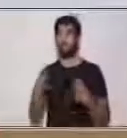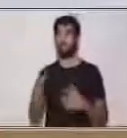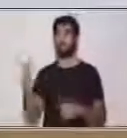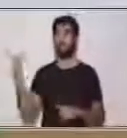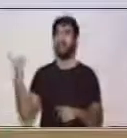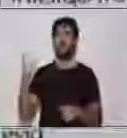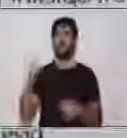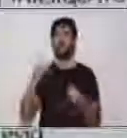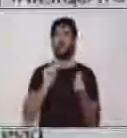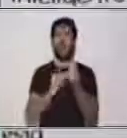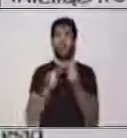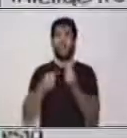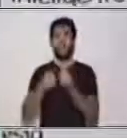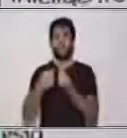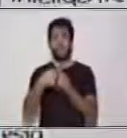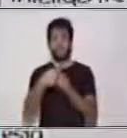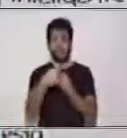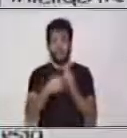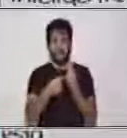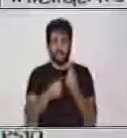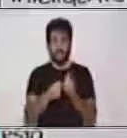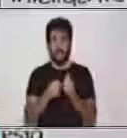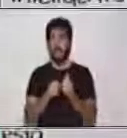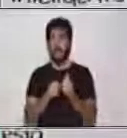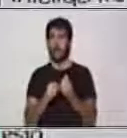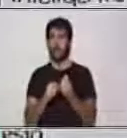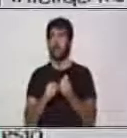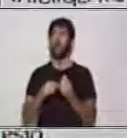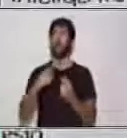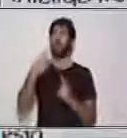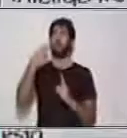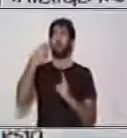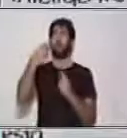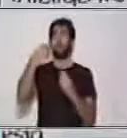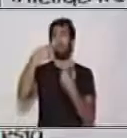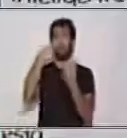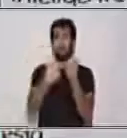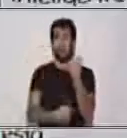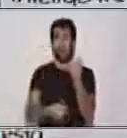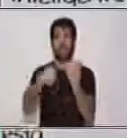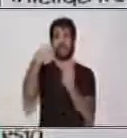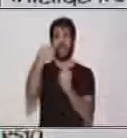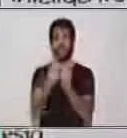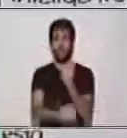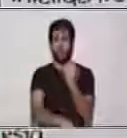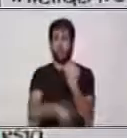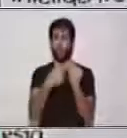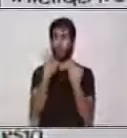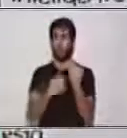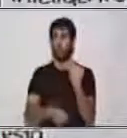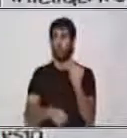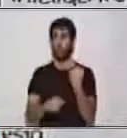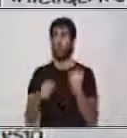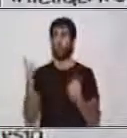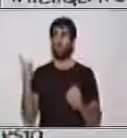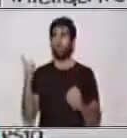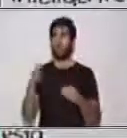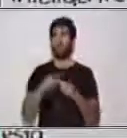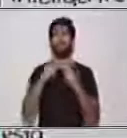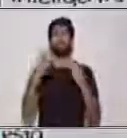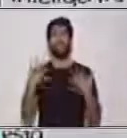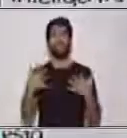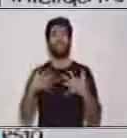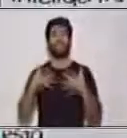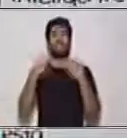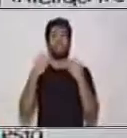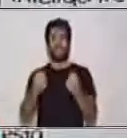fresas y plátanos son muy sanas. ¿Habrá concordancia? No, hay un